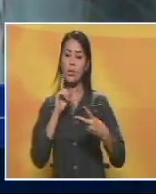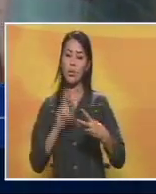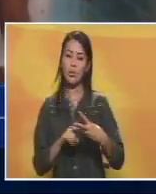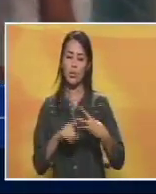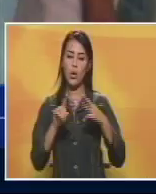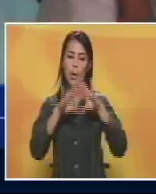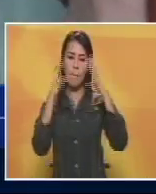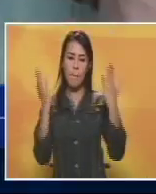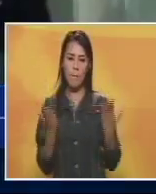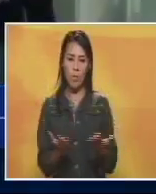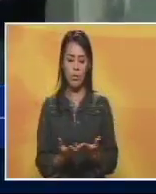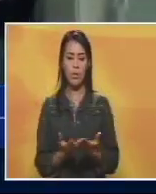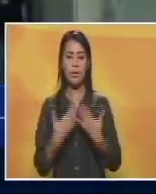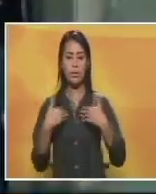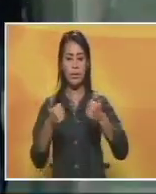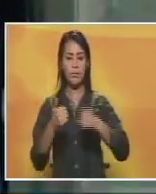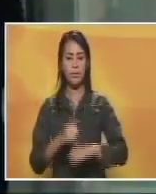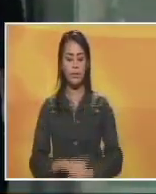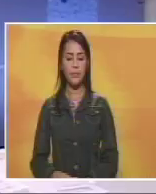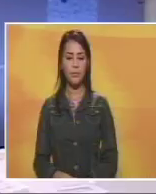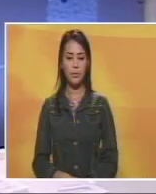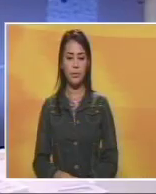Organización Mundial de la Salud.